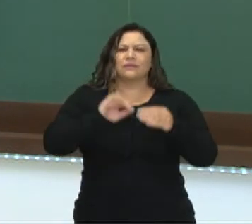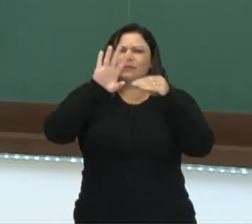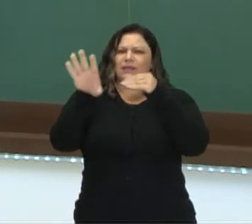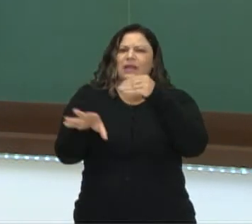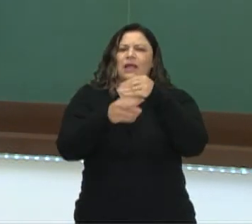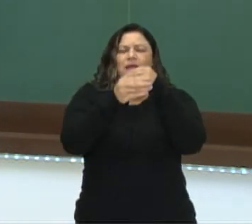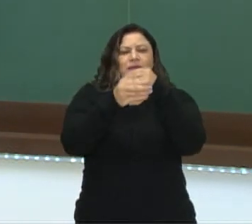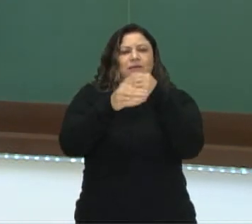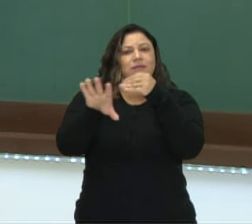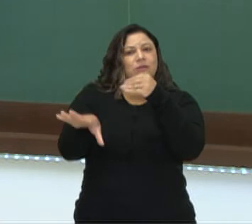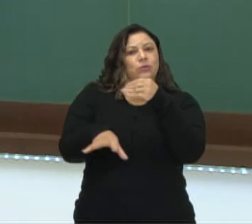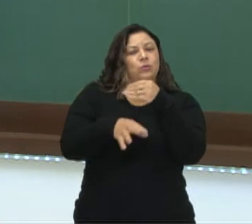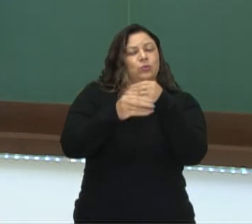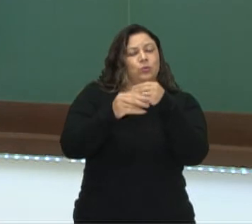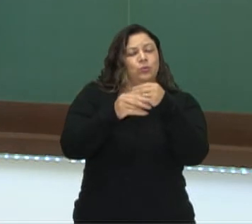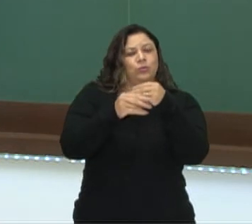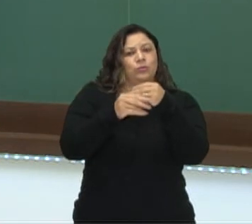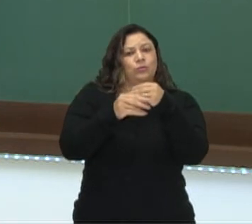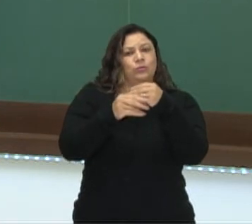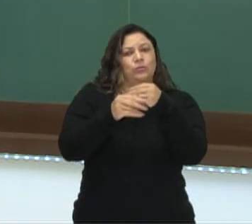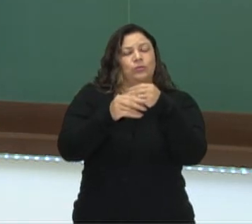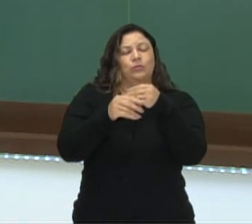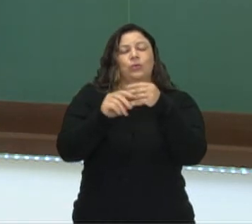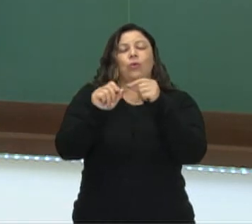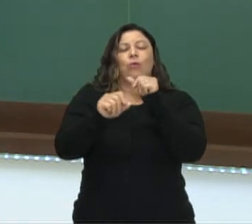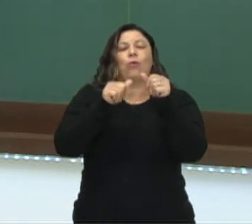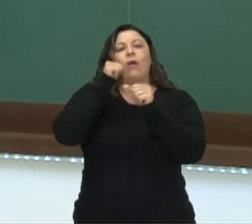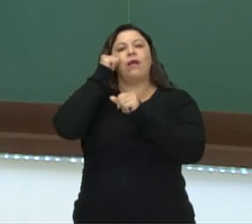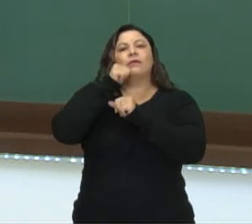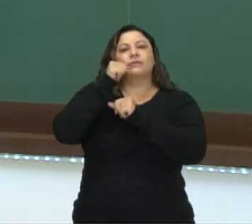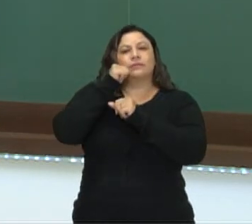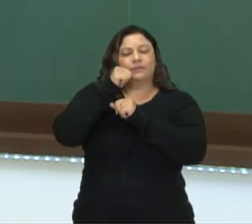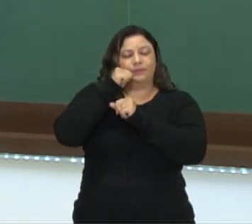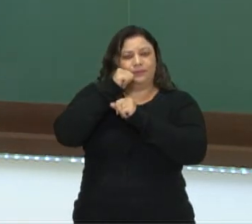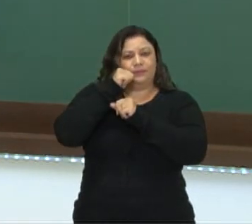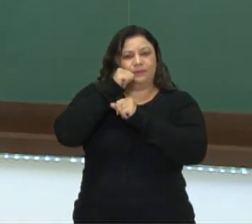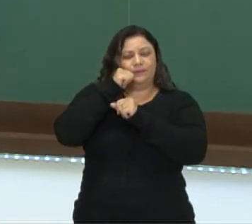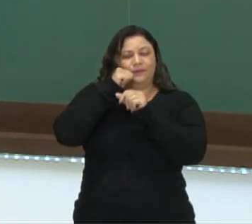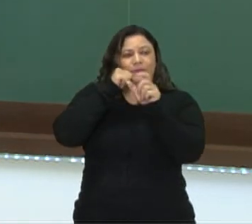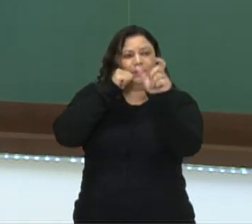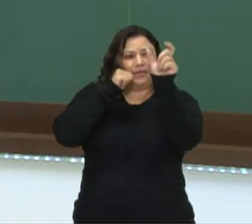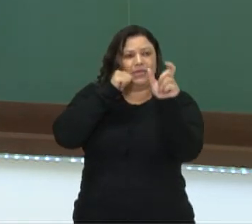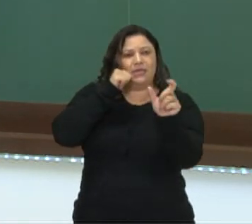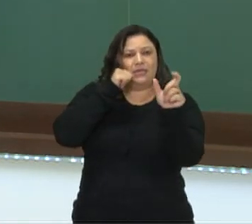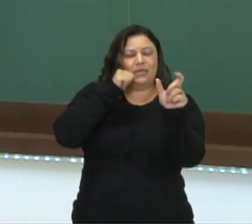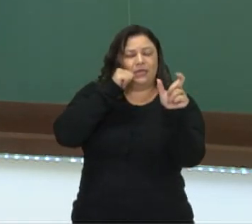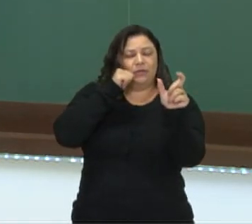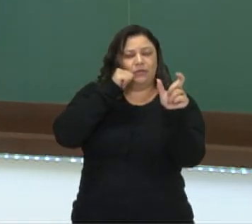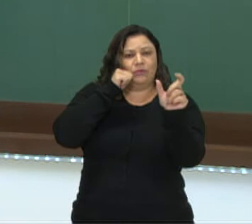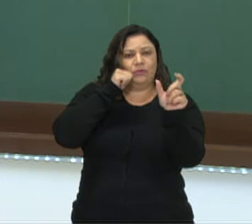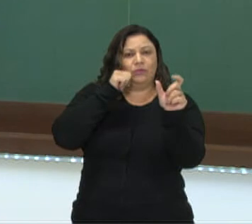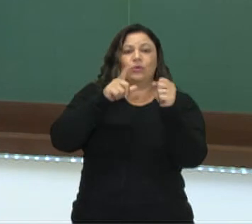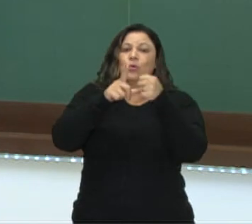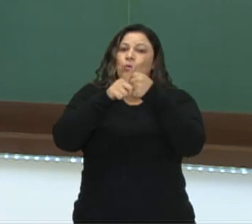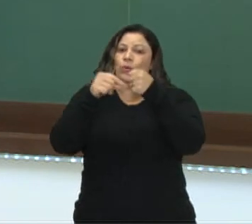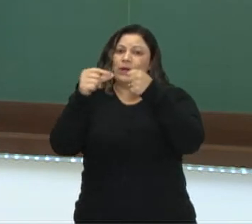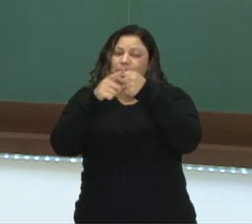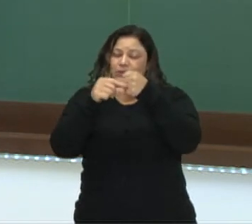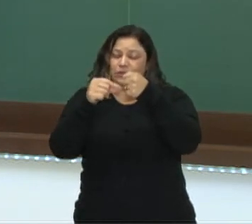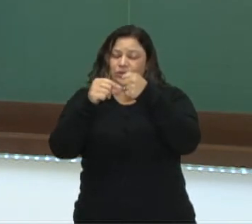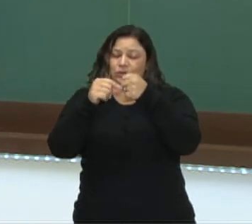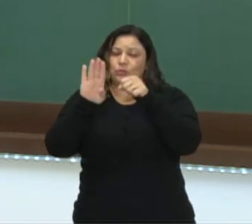acrescento um adjetivo feminino entre o artigo e